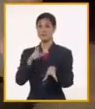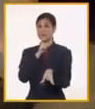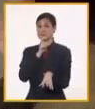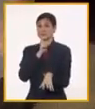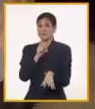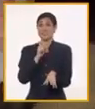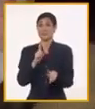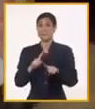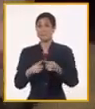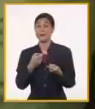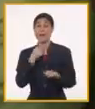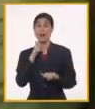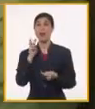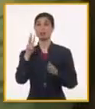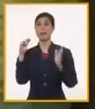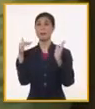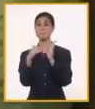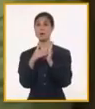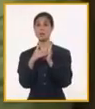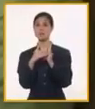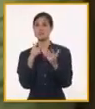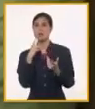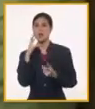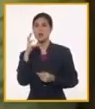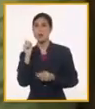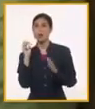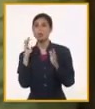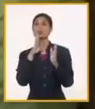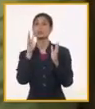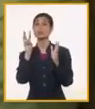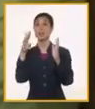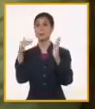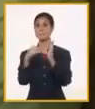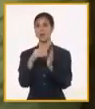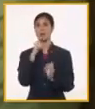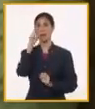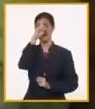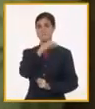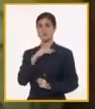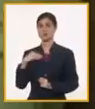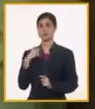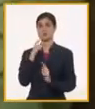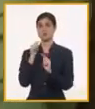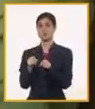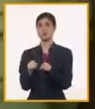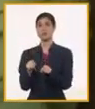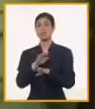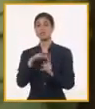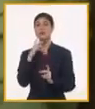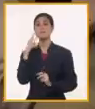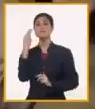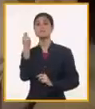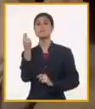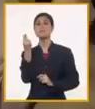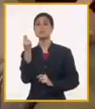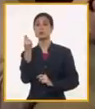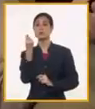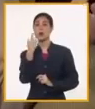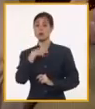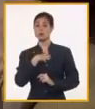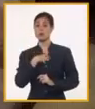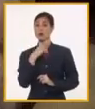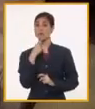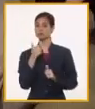médicos que se quedaron, y ellos lo lograron. Y aquí había gente que tenían, desde el punto de vista económico, una posición